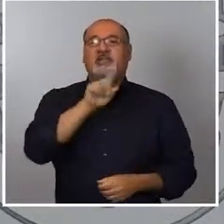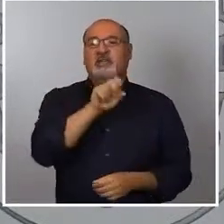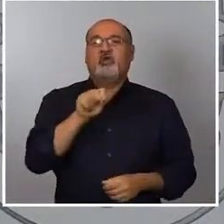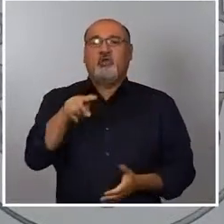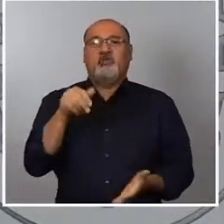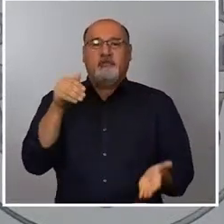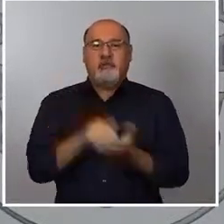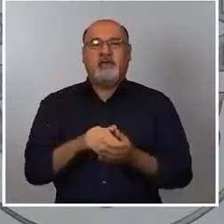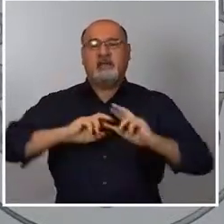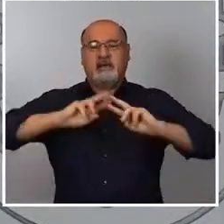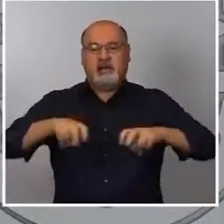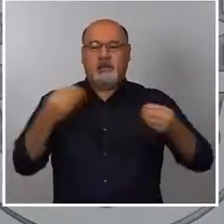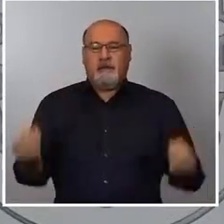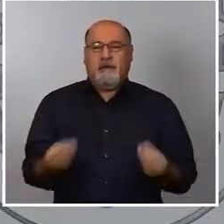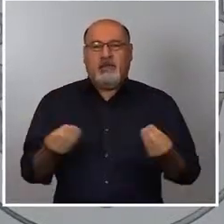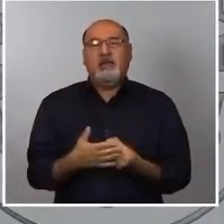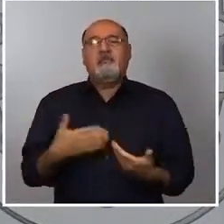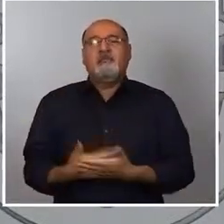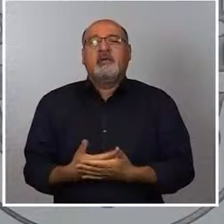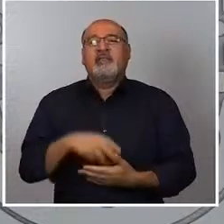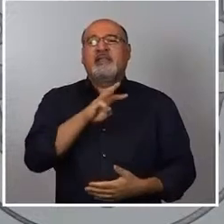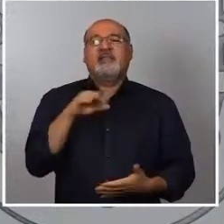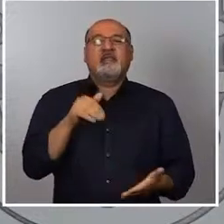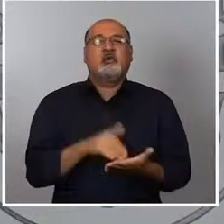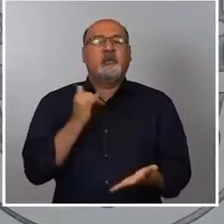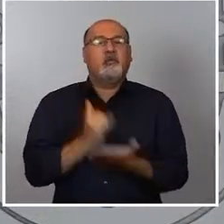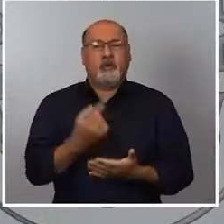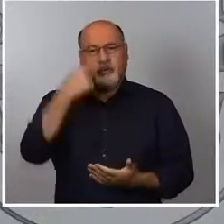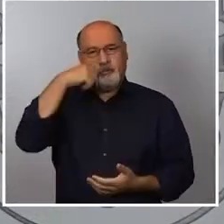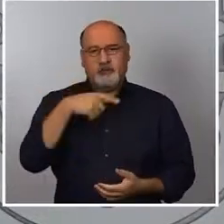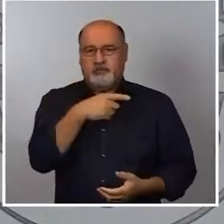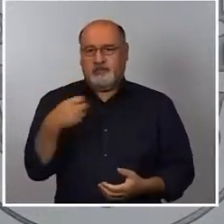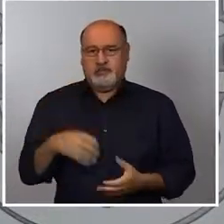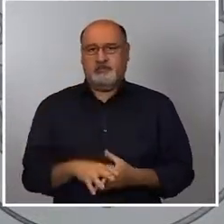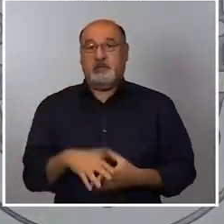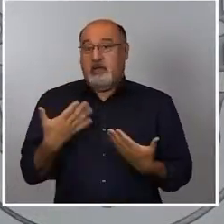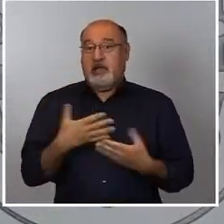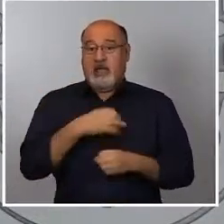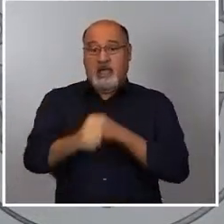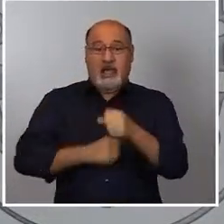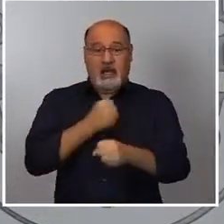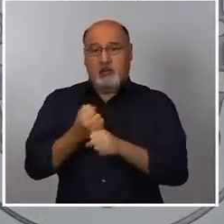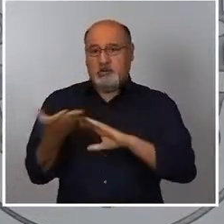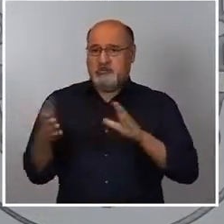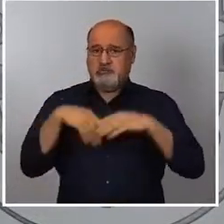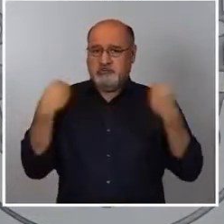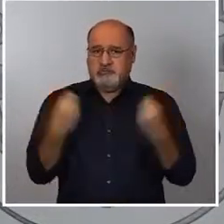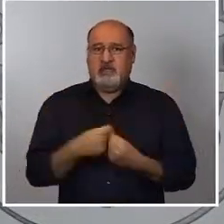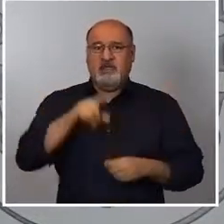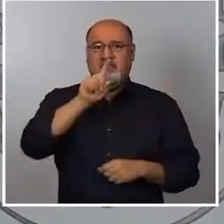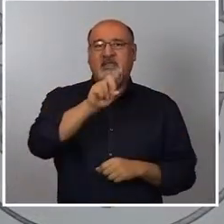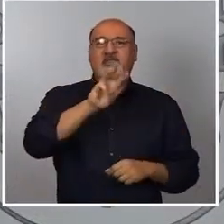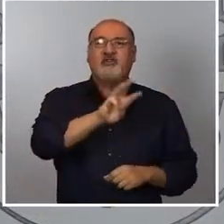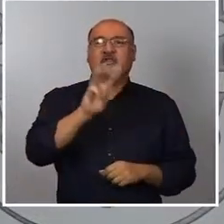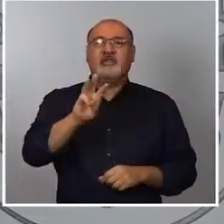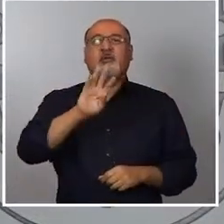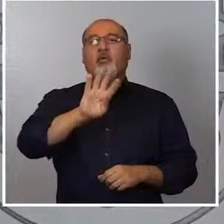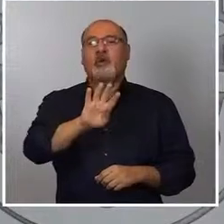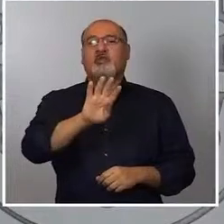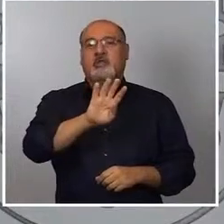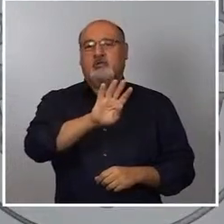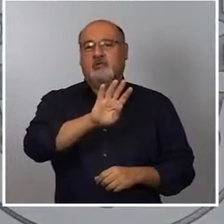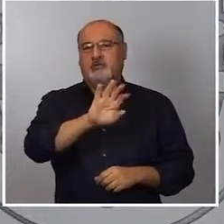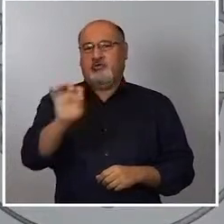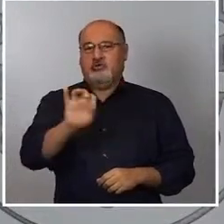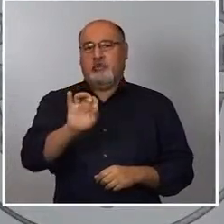35 mil de pruebas diagnóstica y en cuanto a la validación de las en aeropuertos ya son 173 mil 400 viajeros los campos